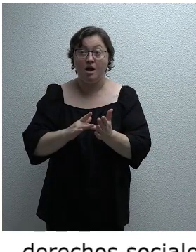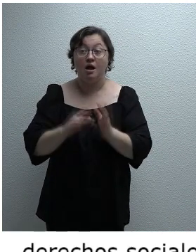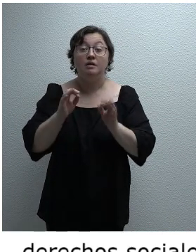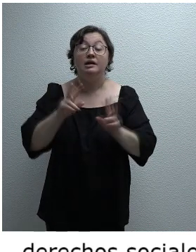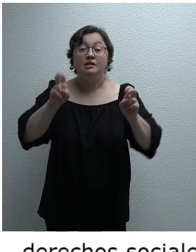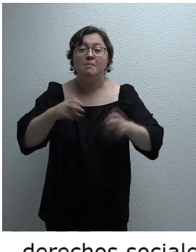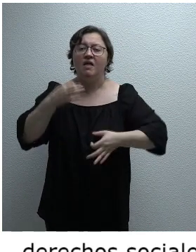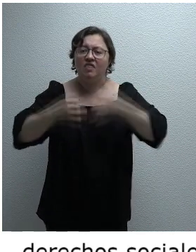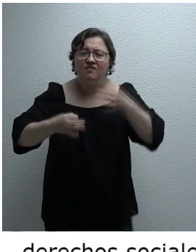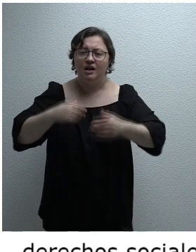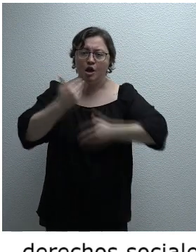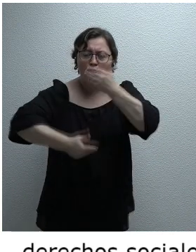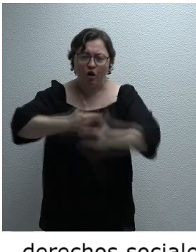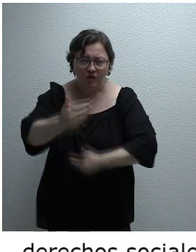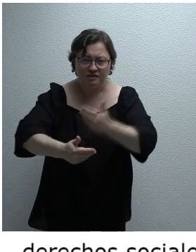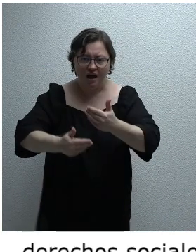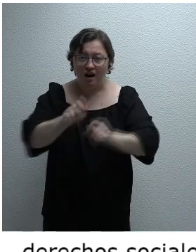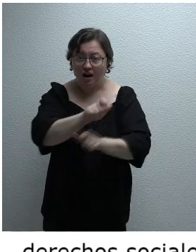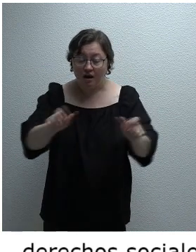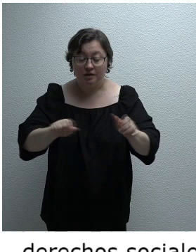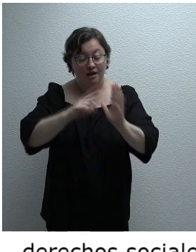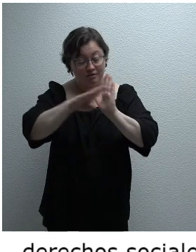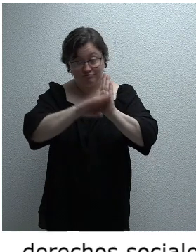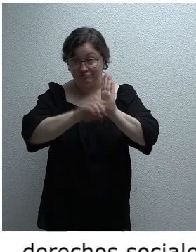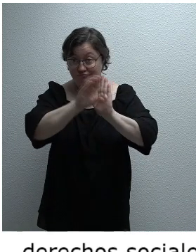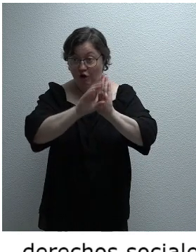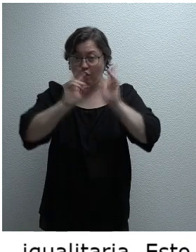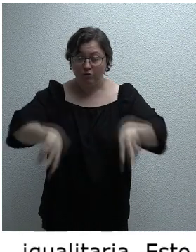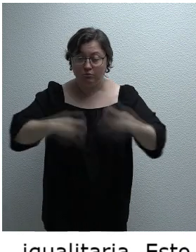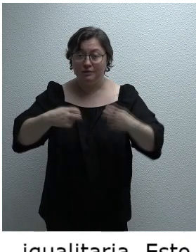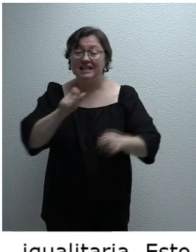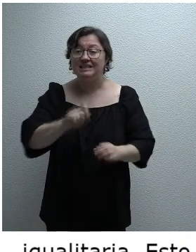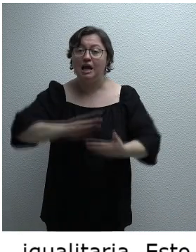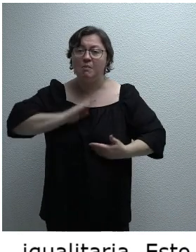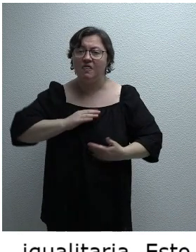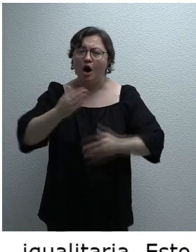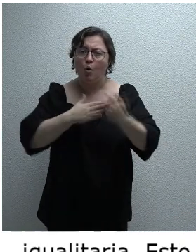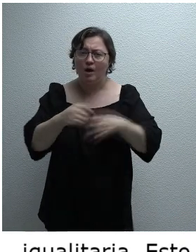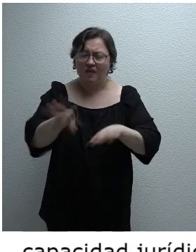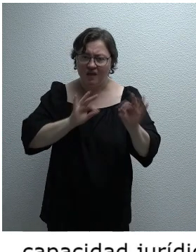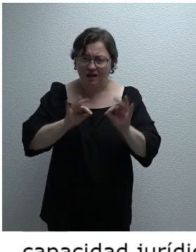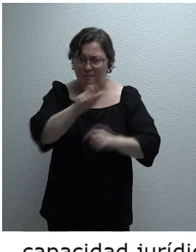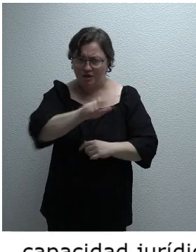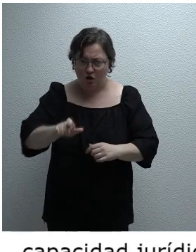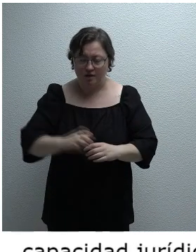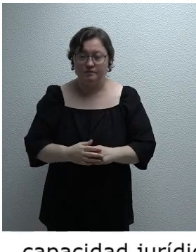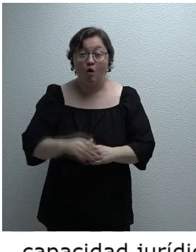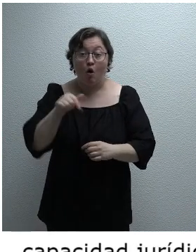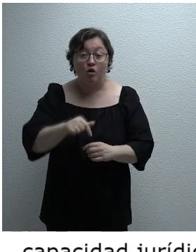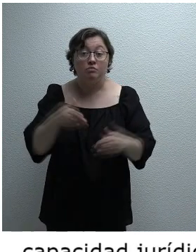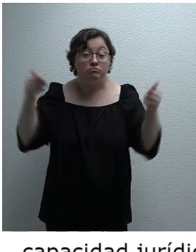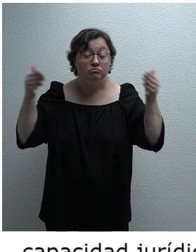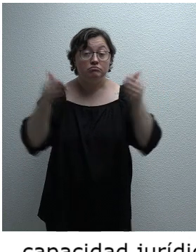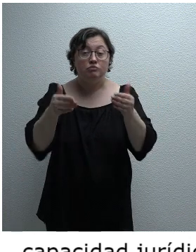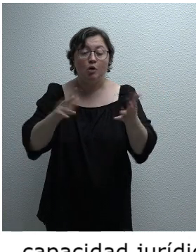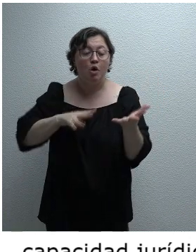materia civil y procesal sobre la capacidad jurídica de las personas. Y hoy, en concreto, centrado en el